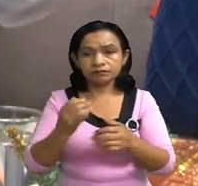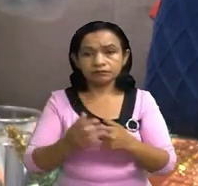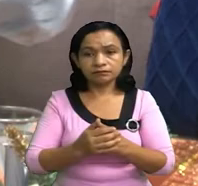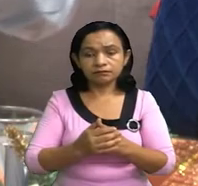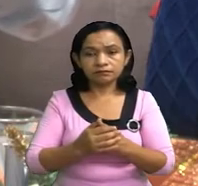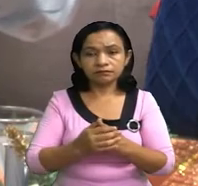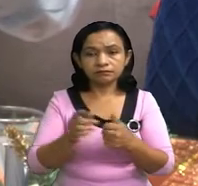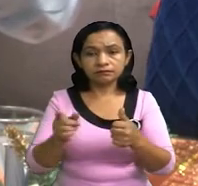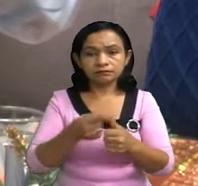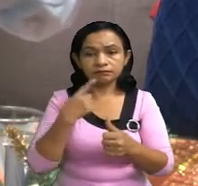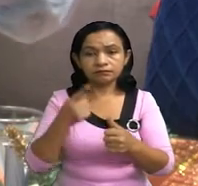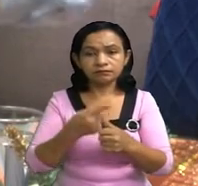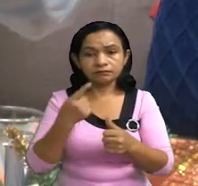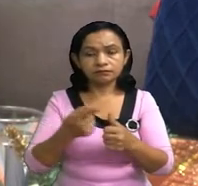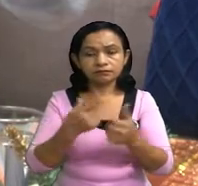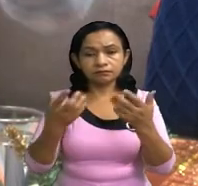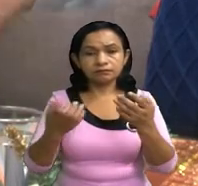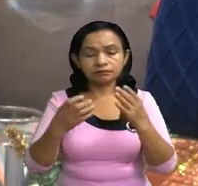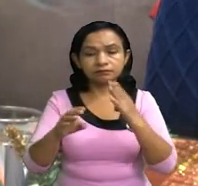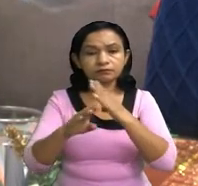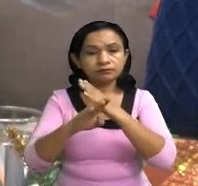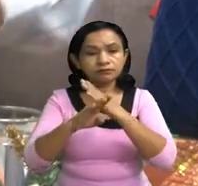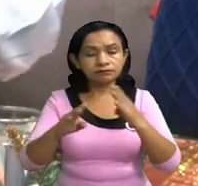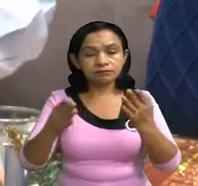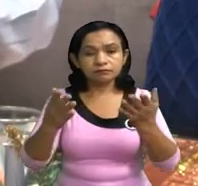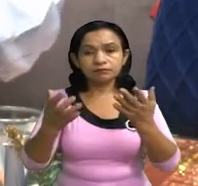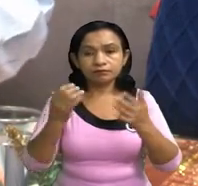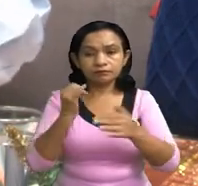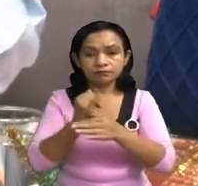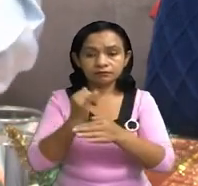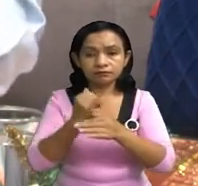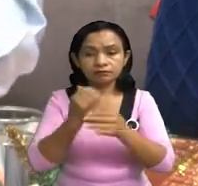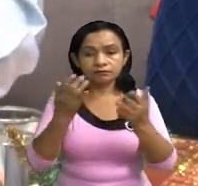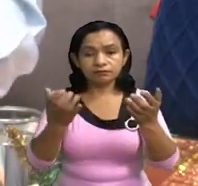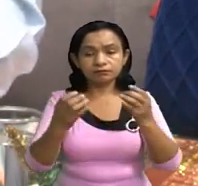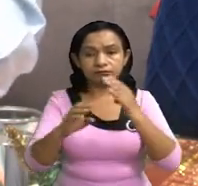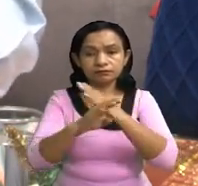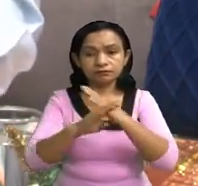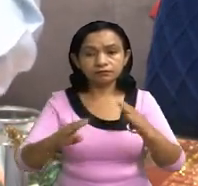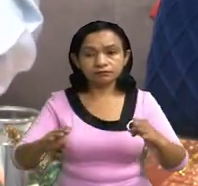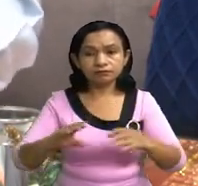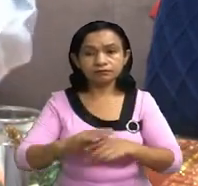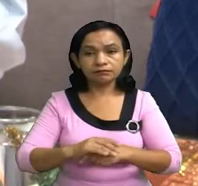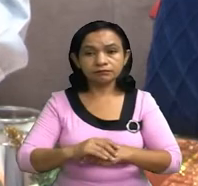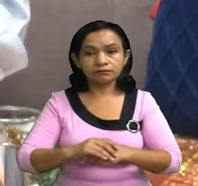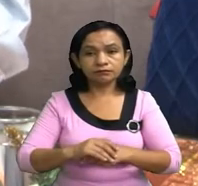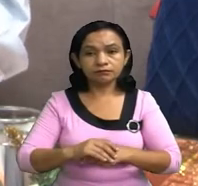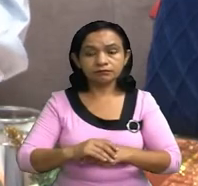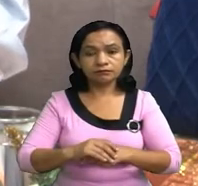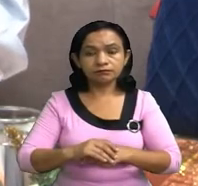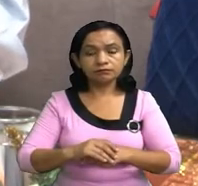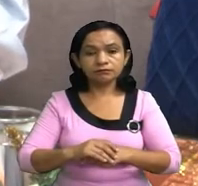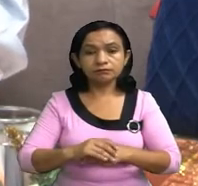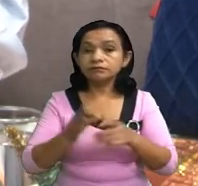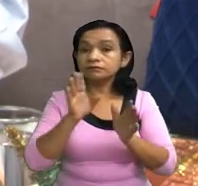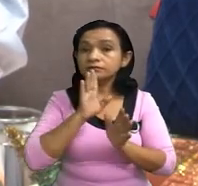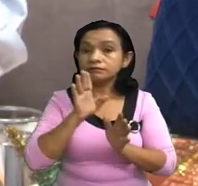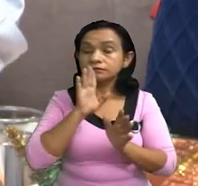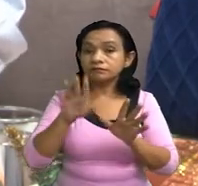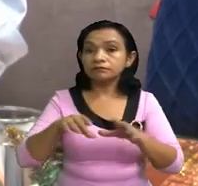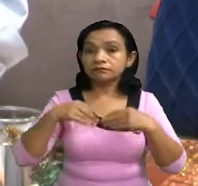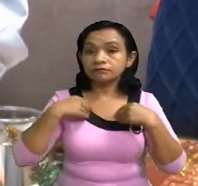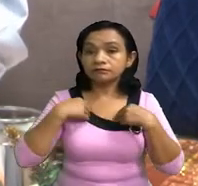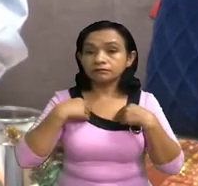la paz es, la iglesia es la primera que quiere. Entonces, seguía repitiendo, entonces le dijo, le tomamos la palabra,